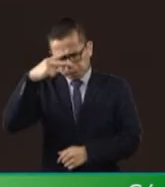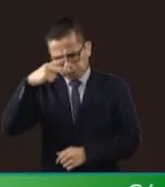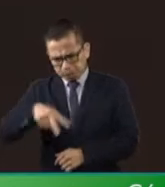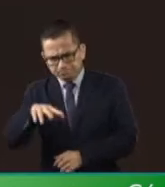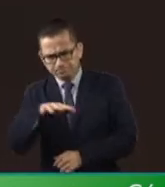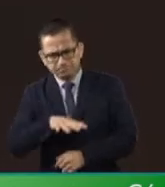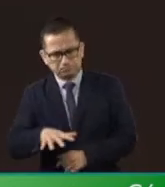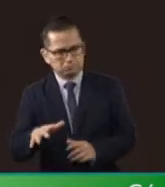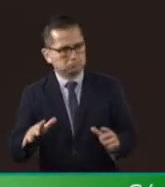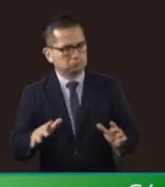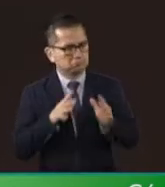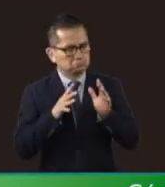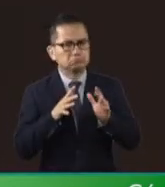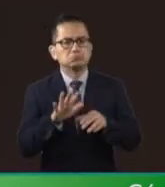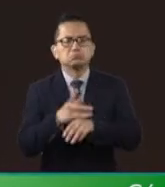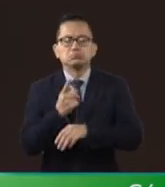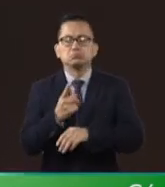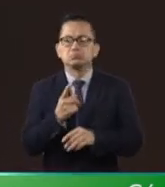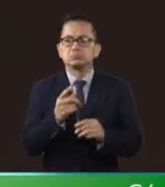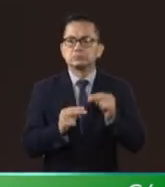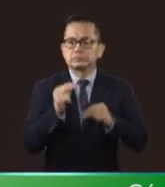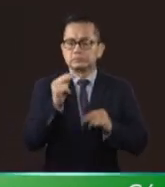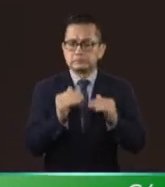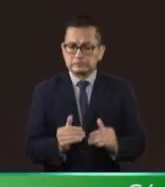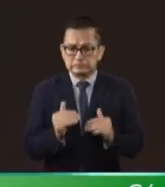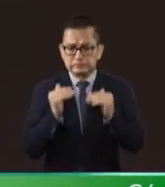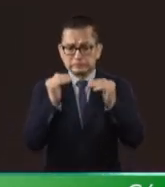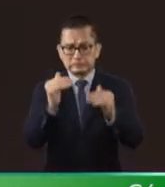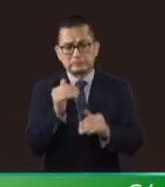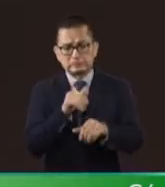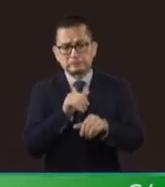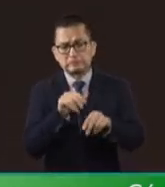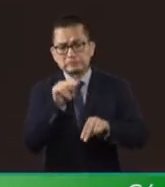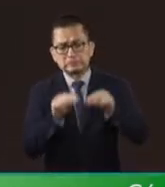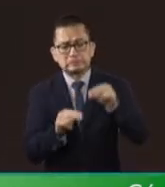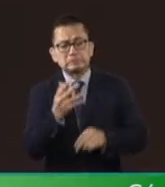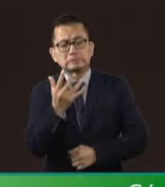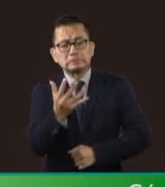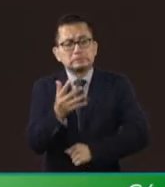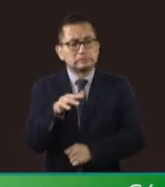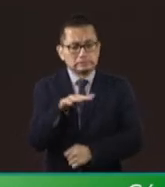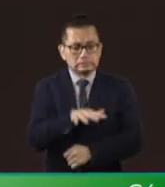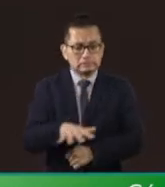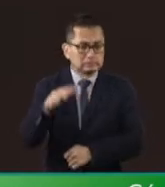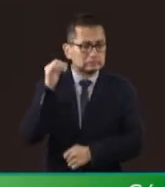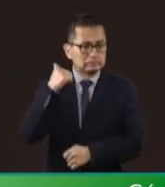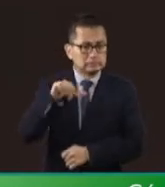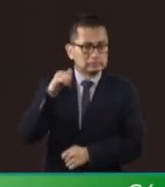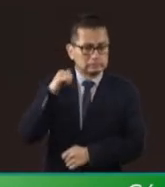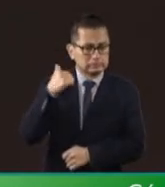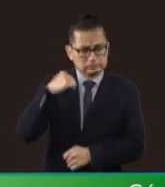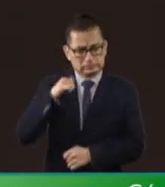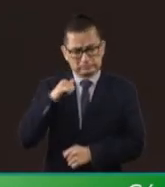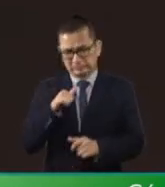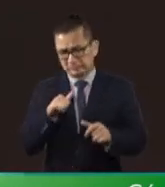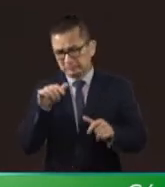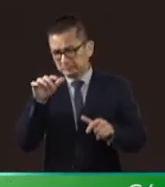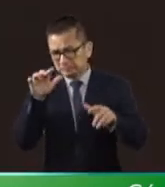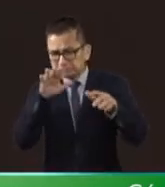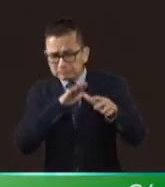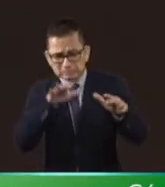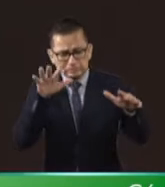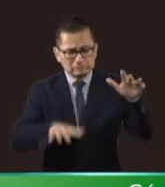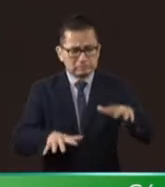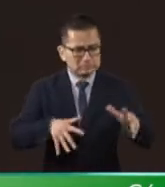mundo entero, subió a categoría 5, devastando la zona costera con pérdidas económicas y catastróficas